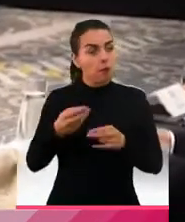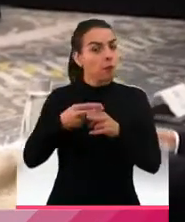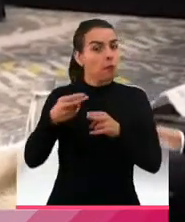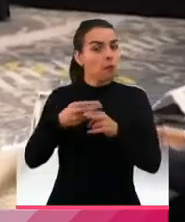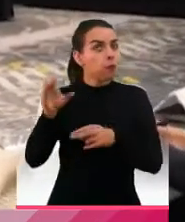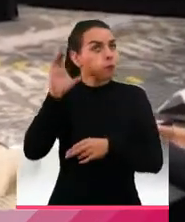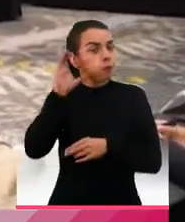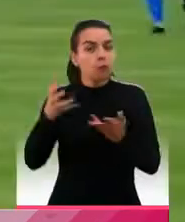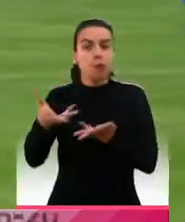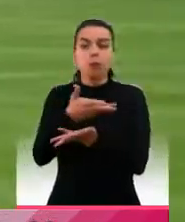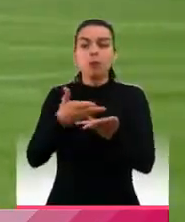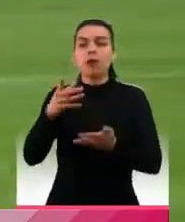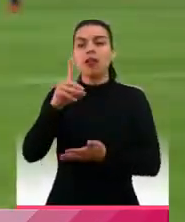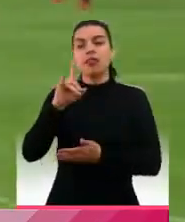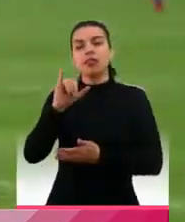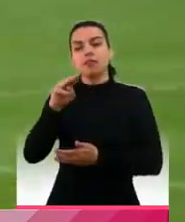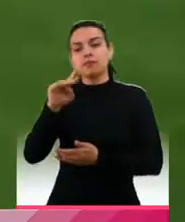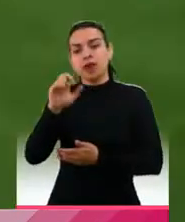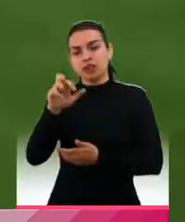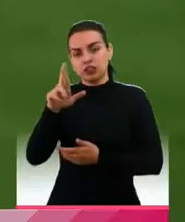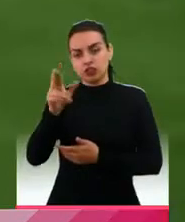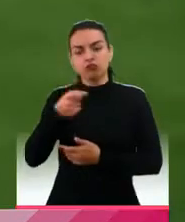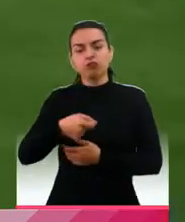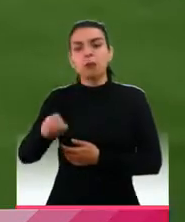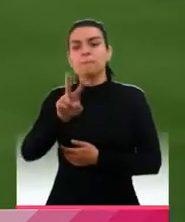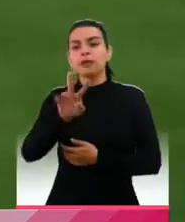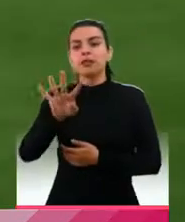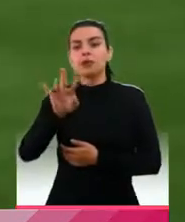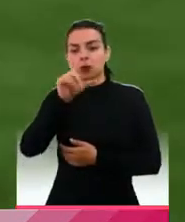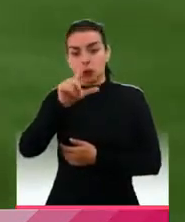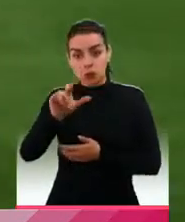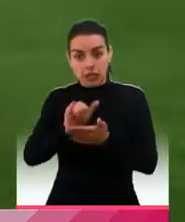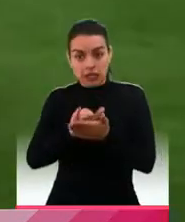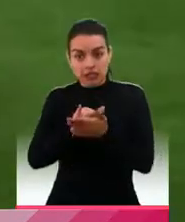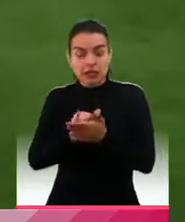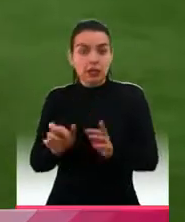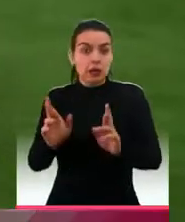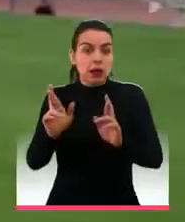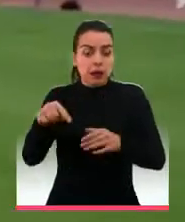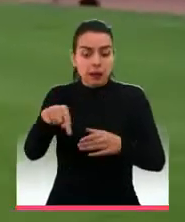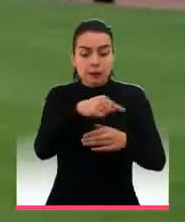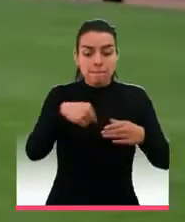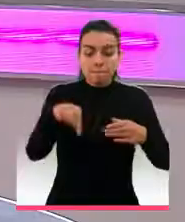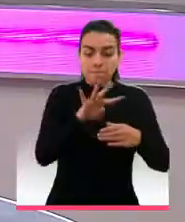24 de julio y esperan que en 2021 ser profesionales sea una realidad.